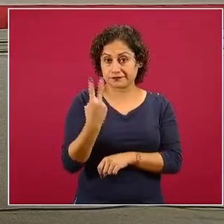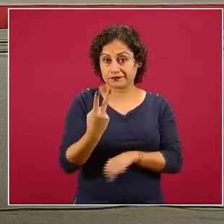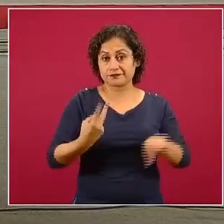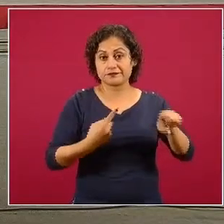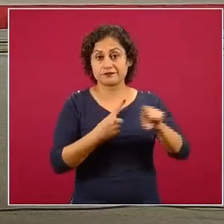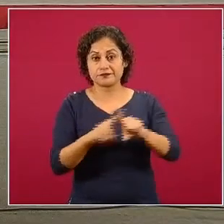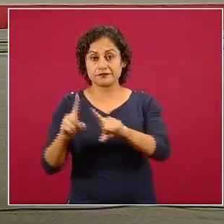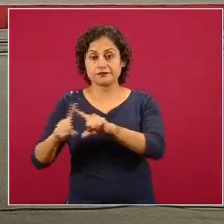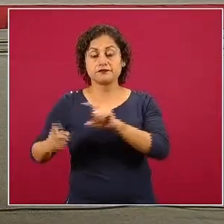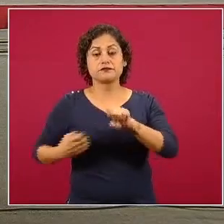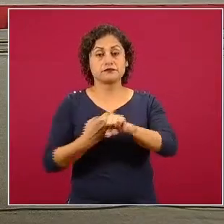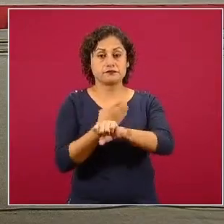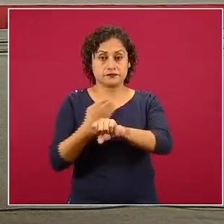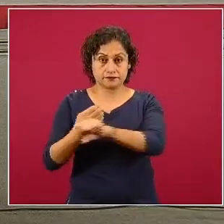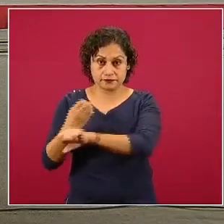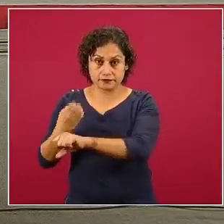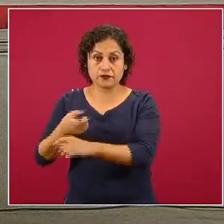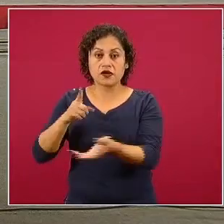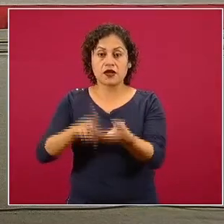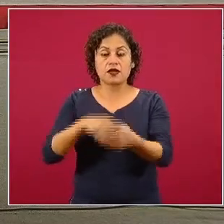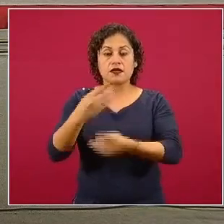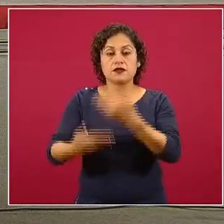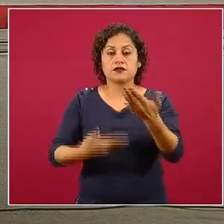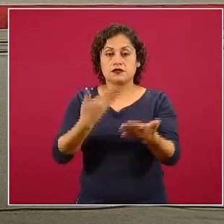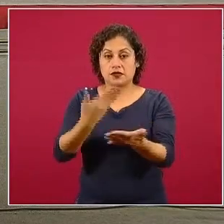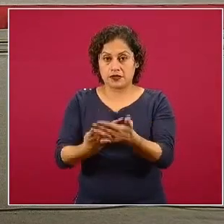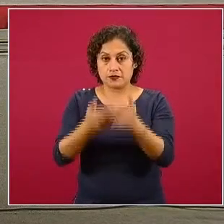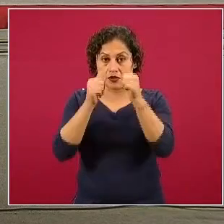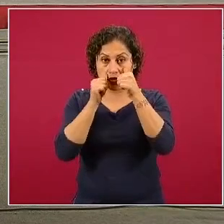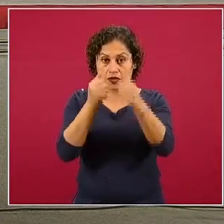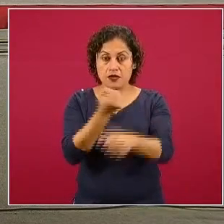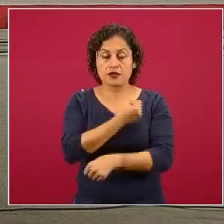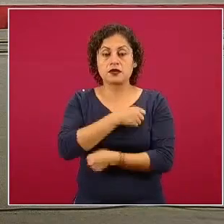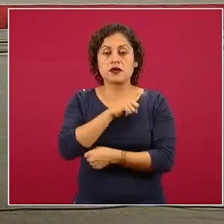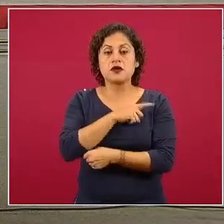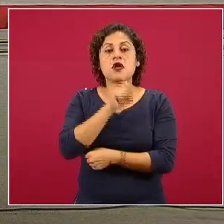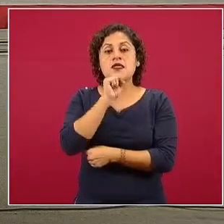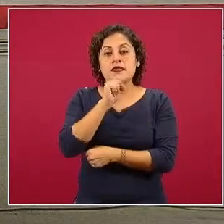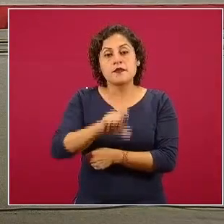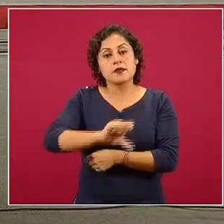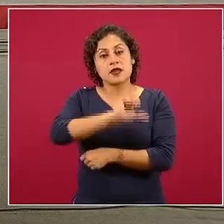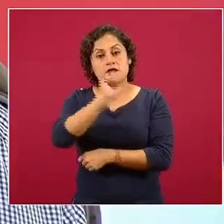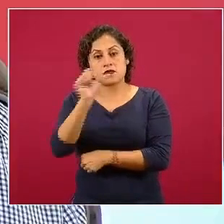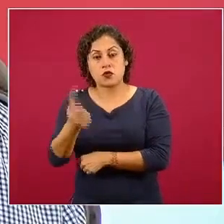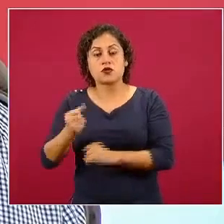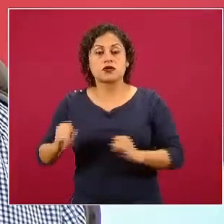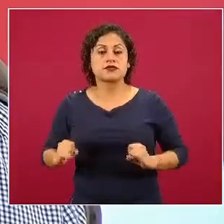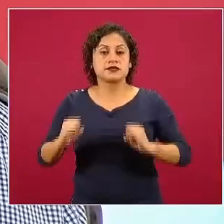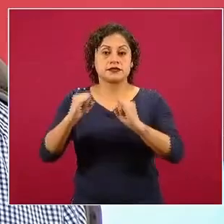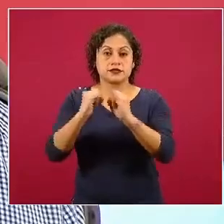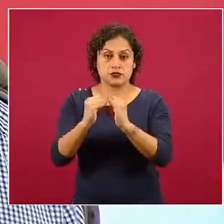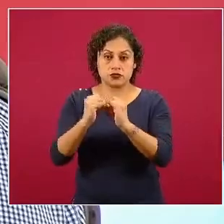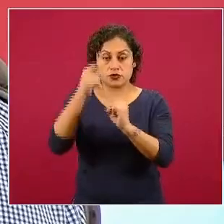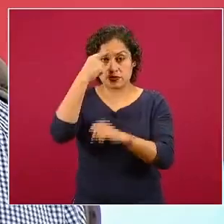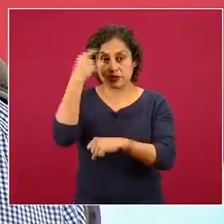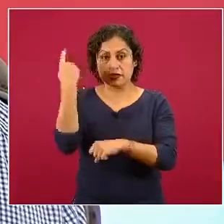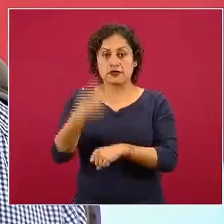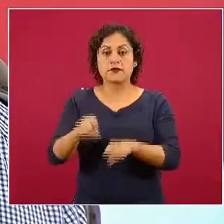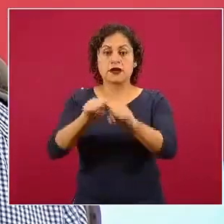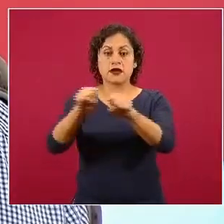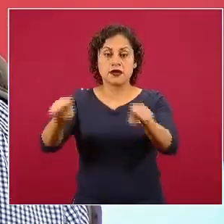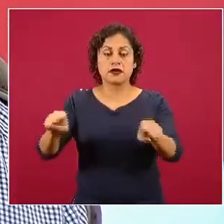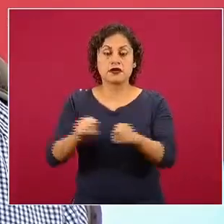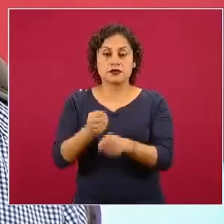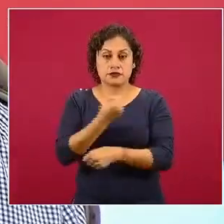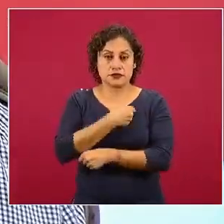estatales y por lo tanto a las entidades federativas, sino también a las grandes instituciones de seguridad social en el país, como son el ISSSTE, como